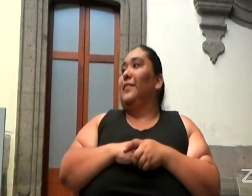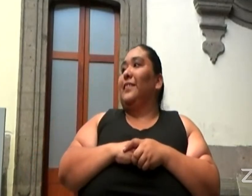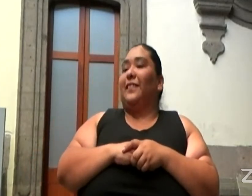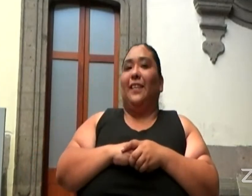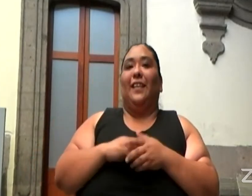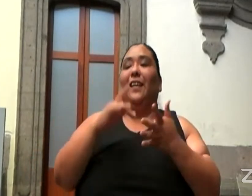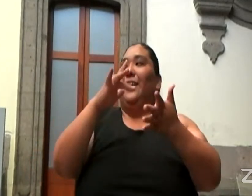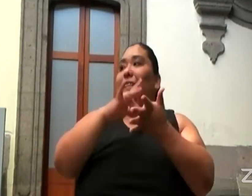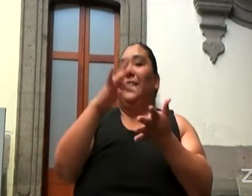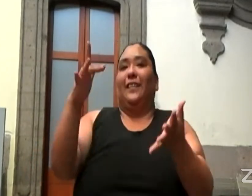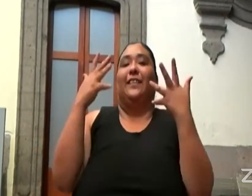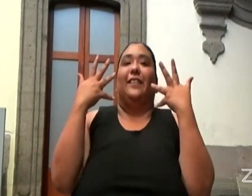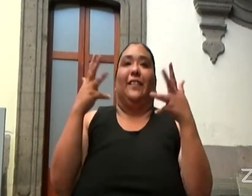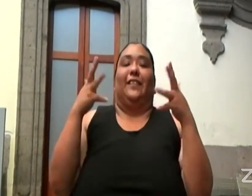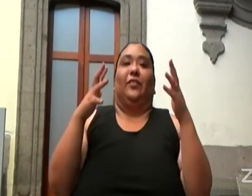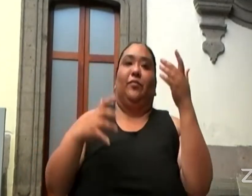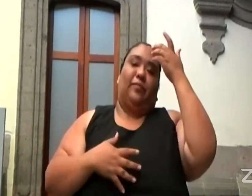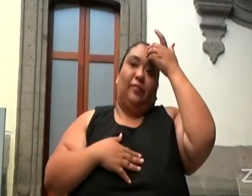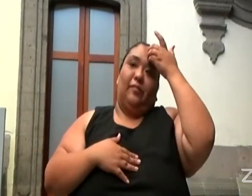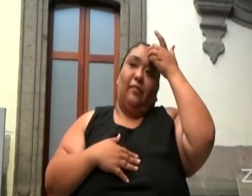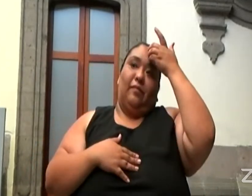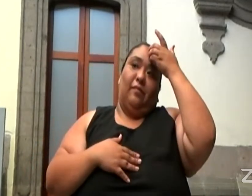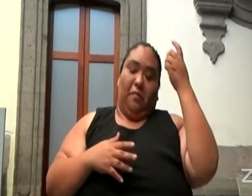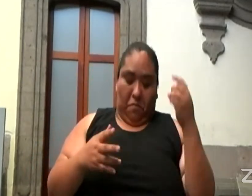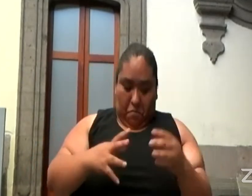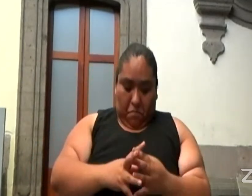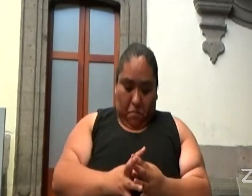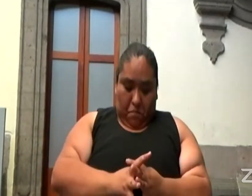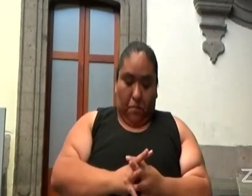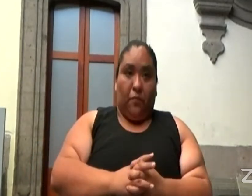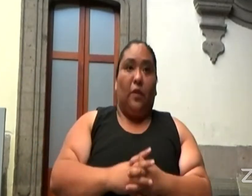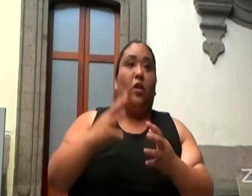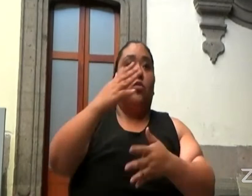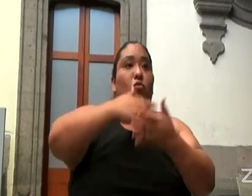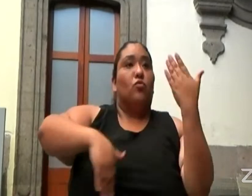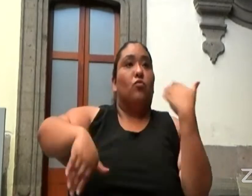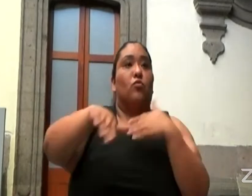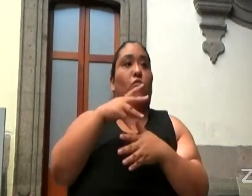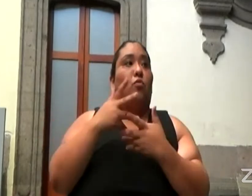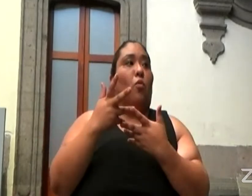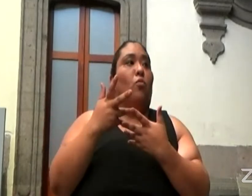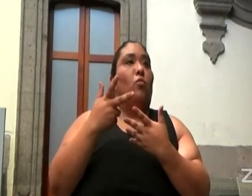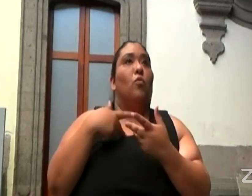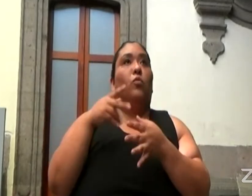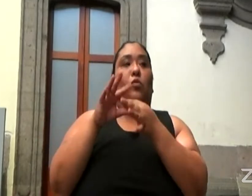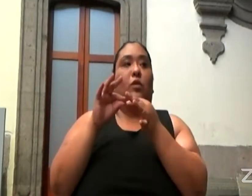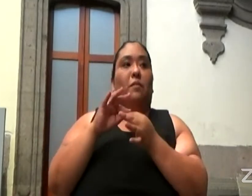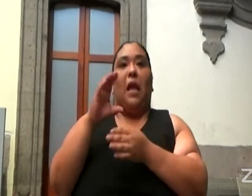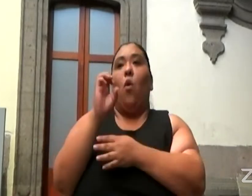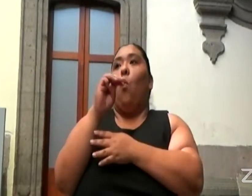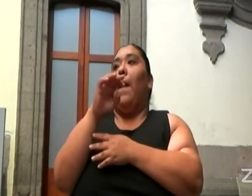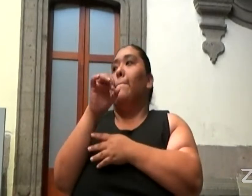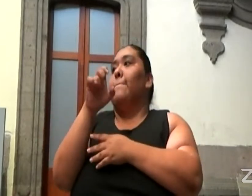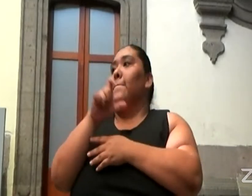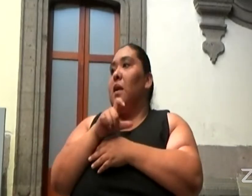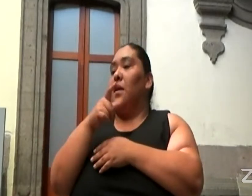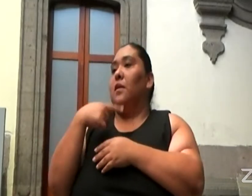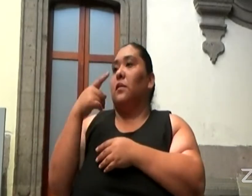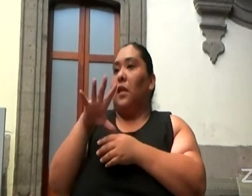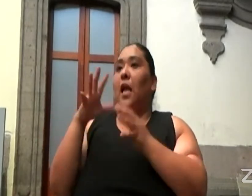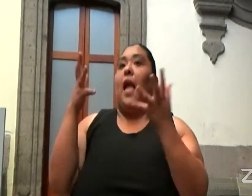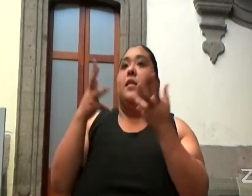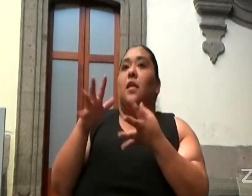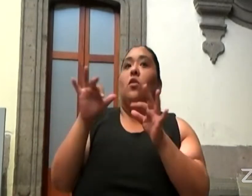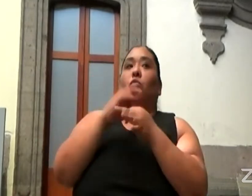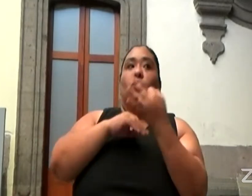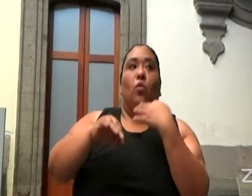Eso, bravo, bravo. Vamos a llenar ese vaso, como nos dice nuestro querido Guillermo de Coamex, que organizaron este gran